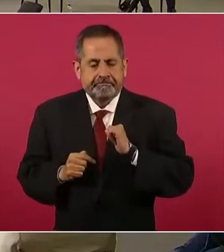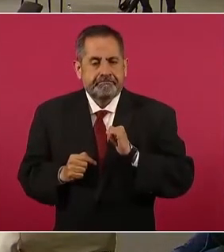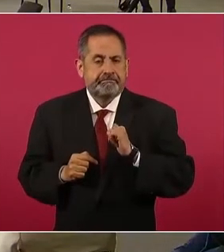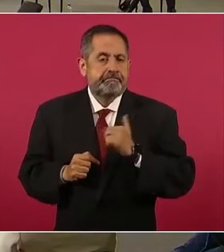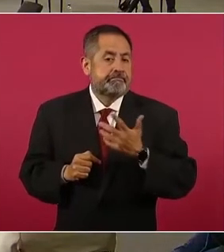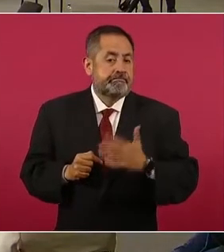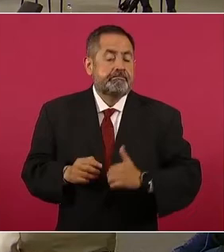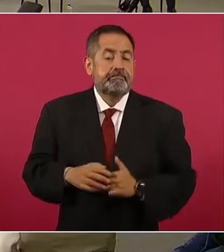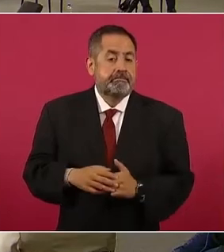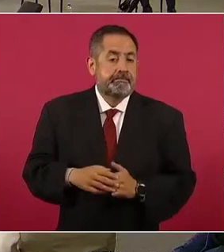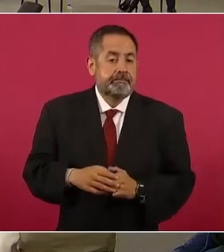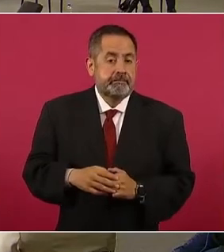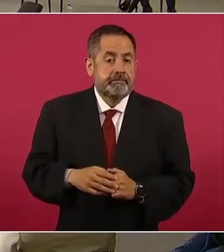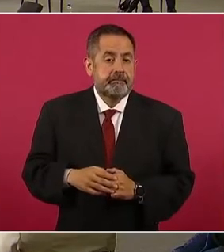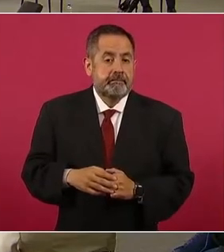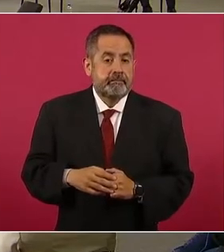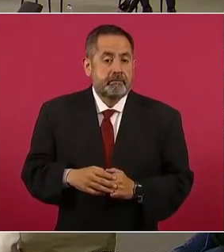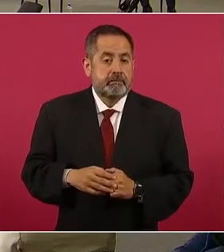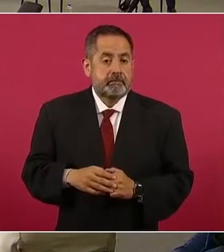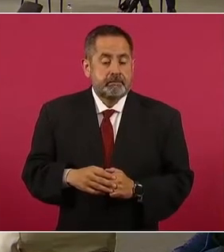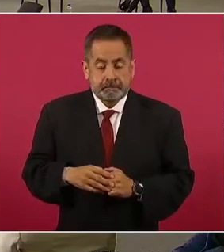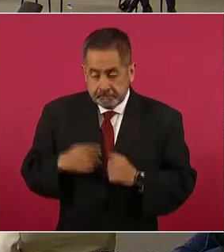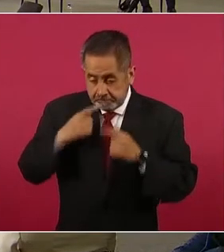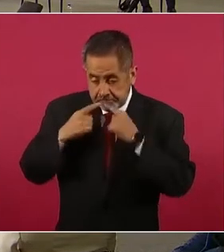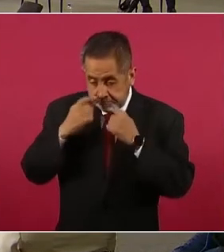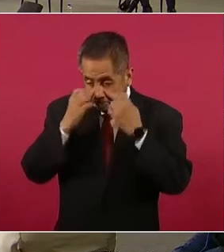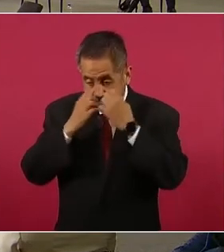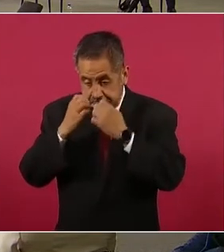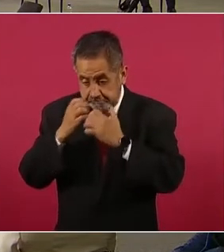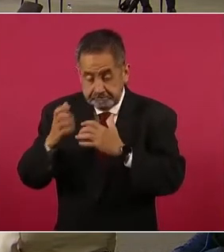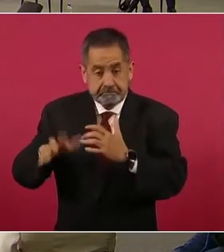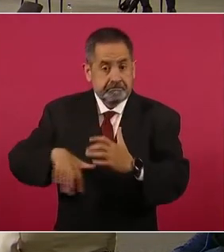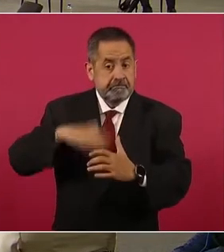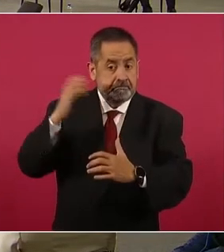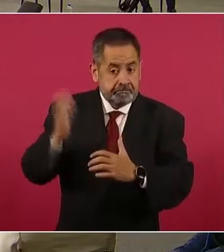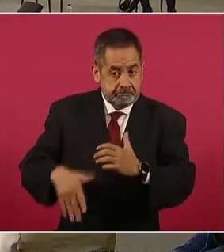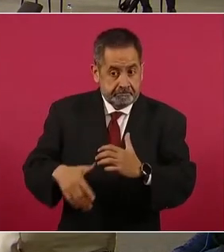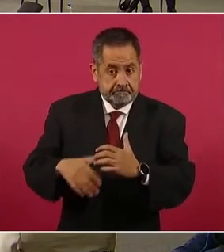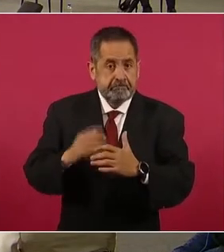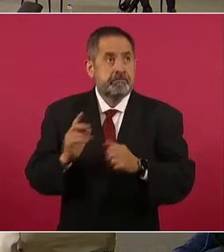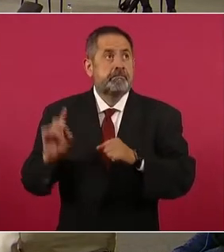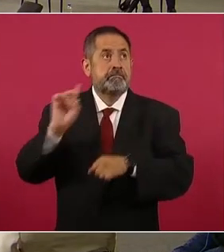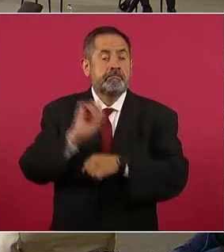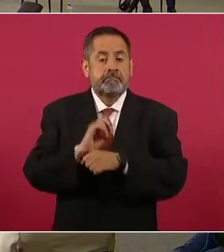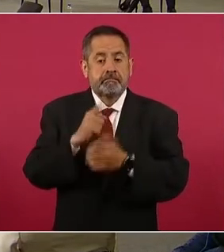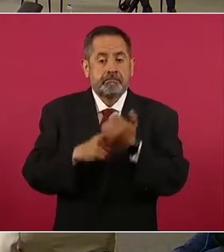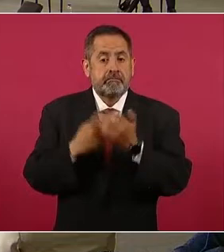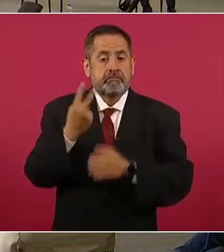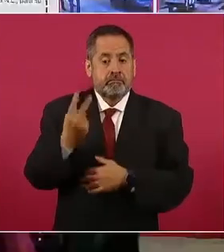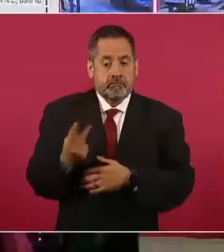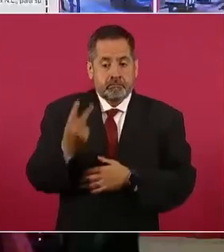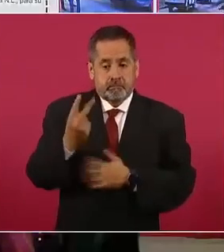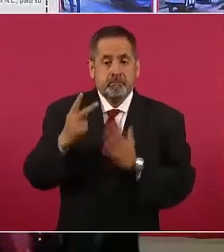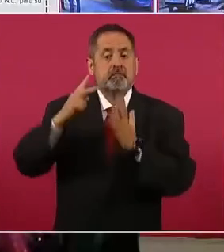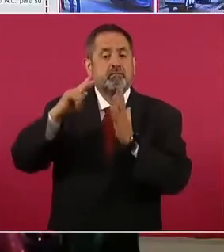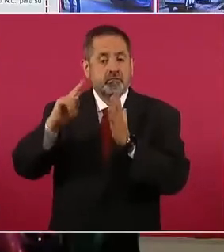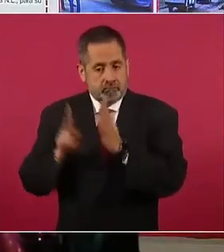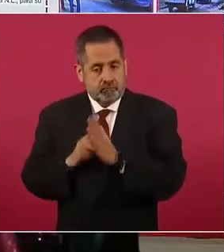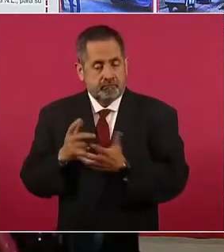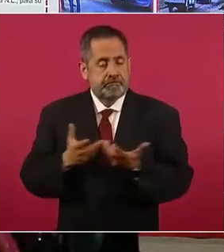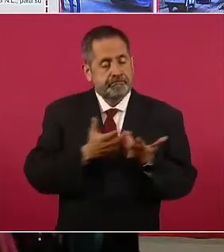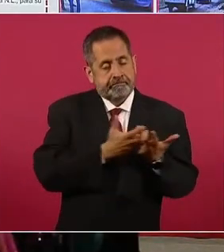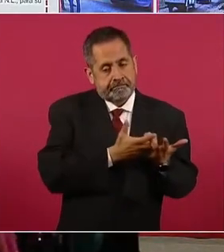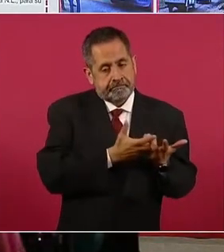favor, una vez concluidos estos estudios, el día 2 se trasladaron nuevamente